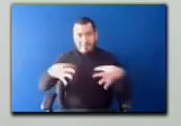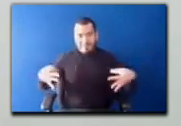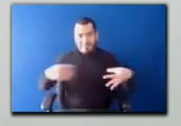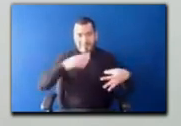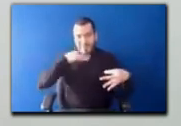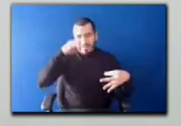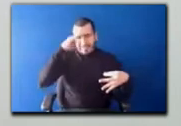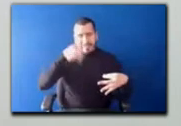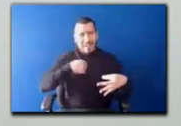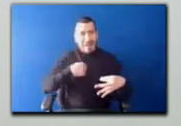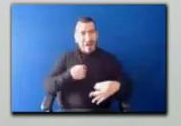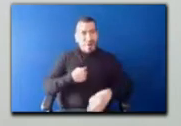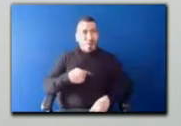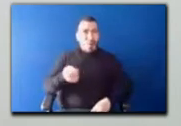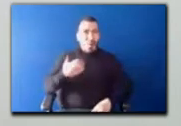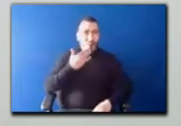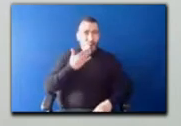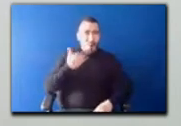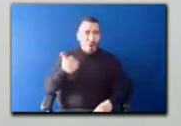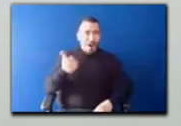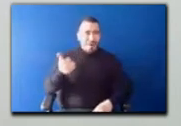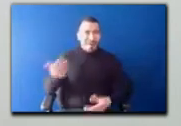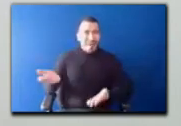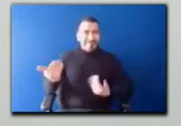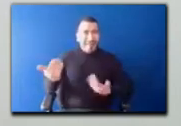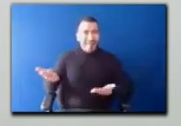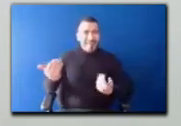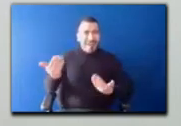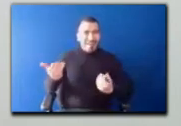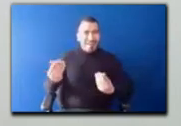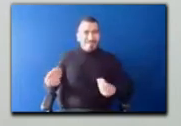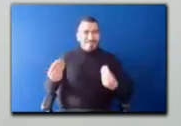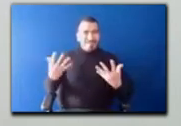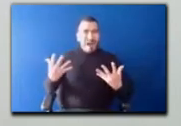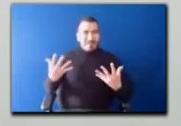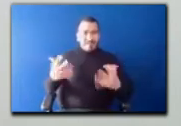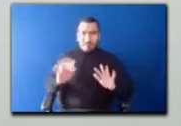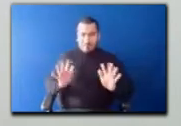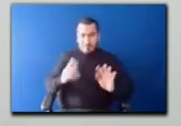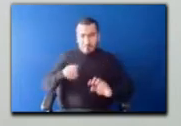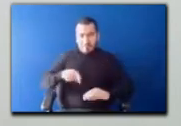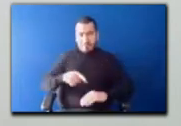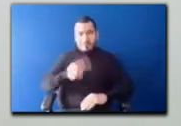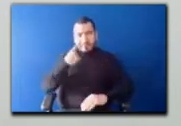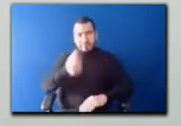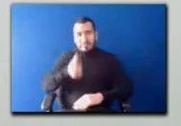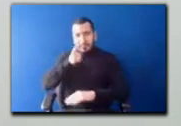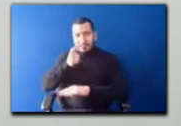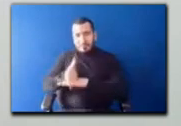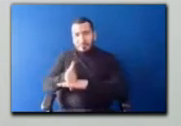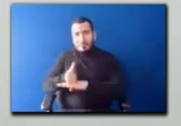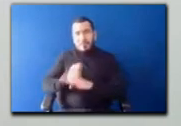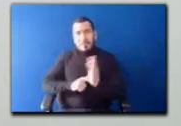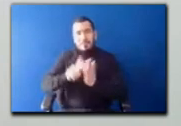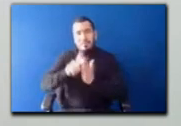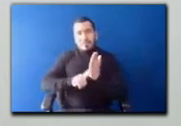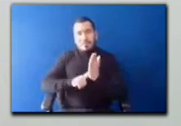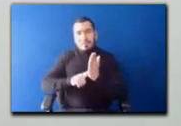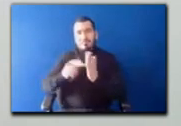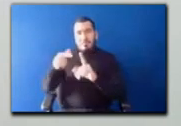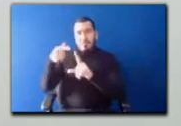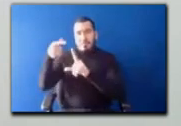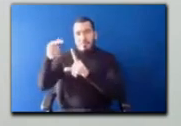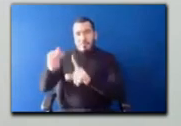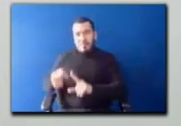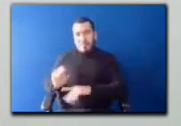que se lo entreguemos a cualquier persona. Ser vigilado por la Superintendencia Financiera genera un sello de confianza y de respaldo institucional. Es